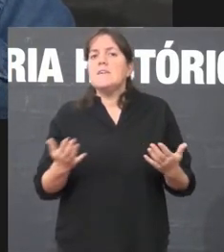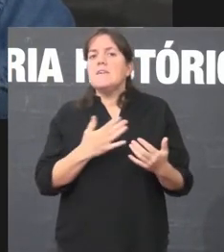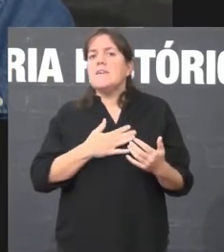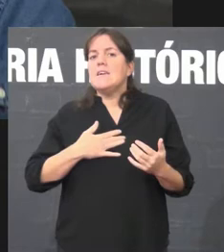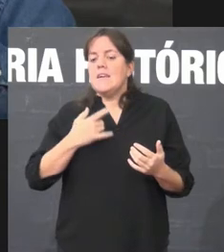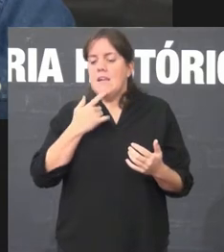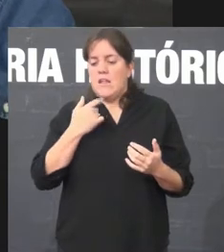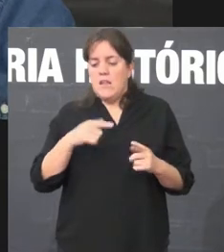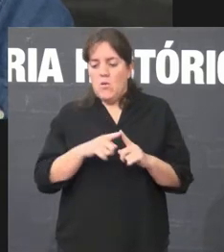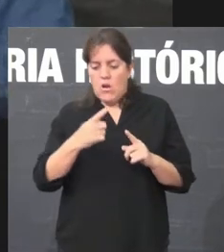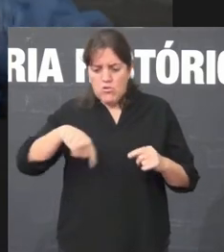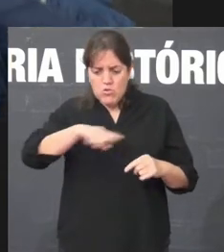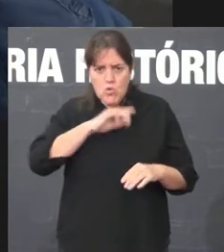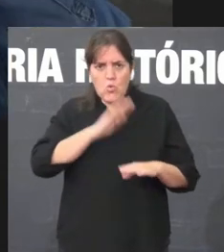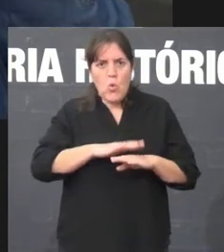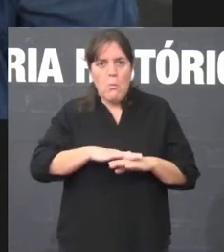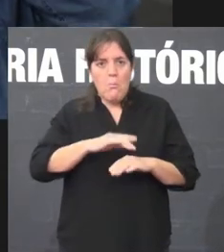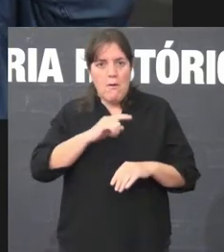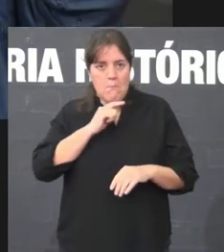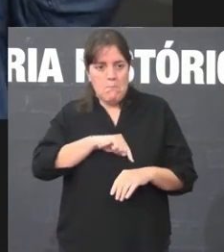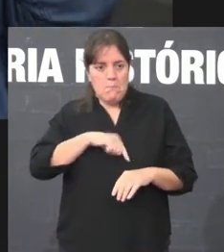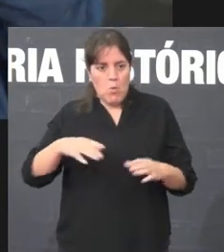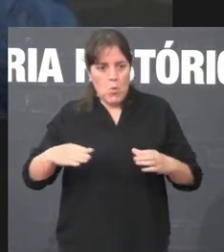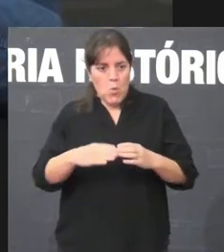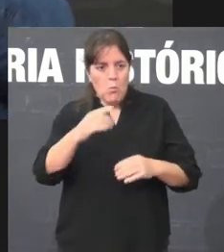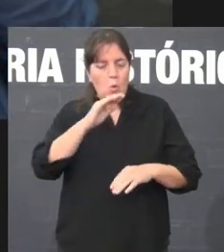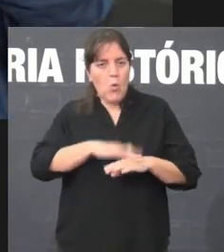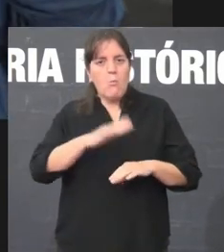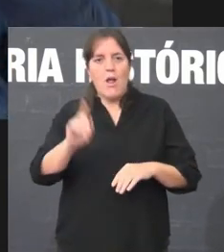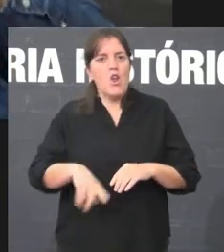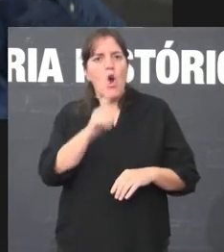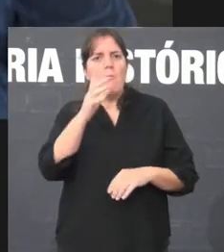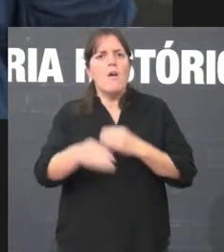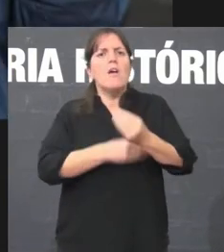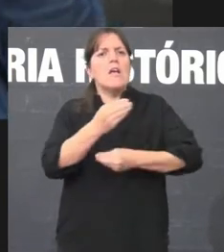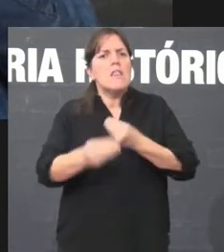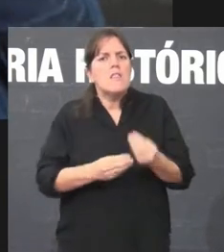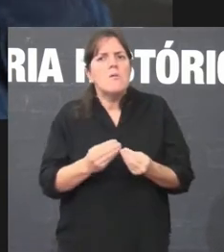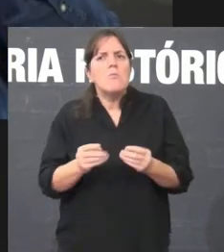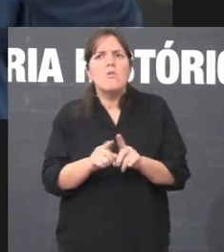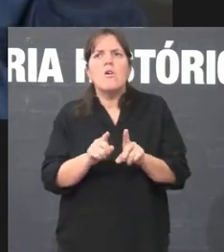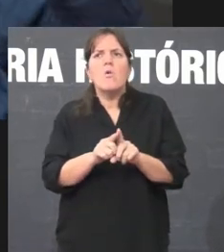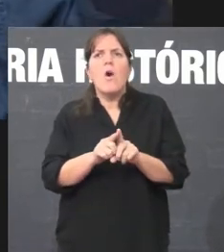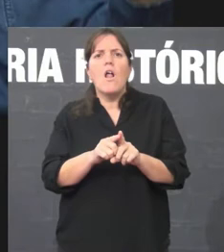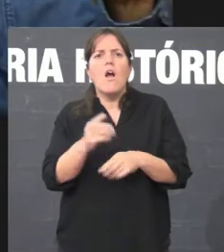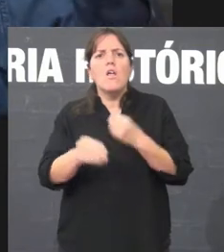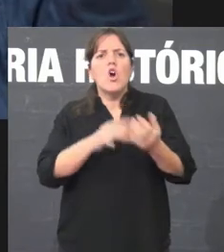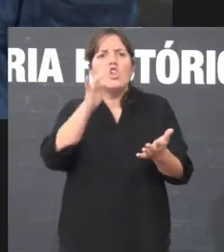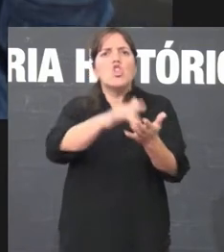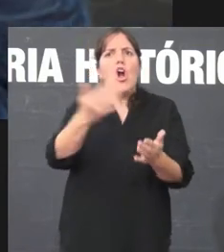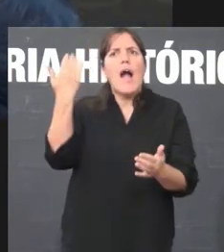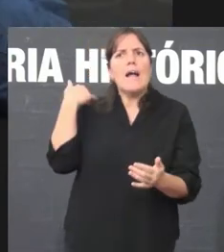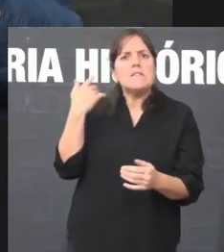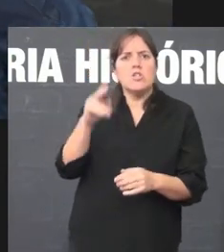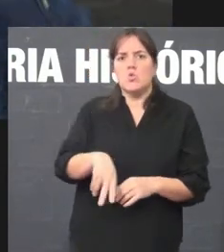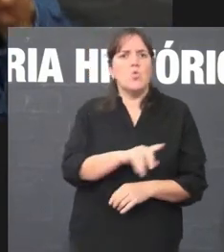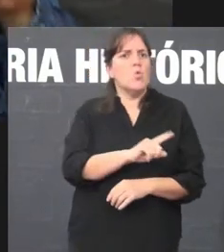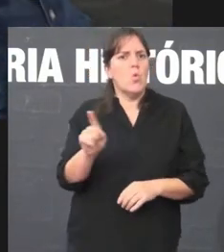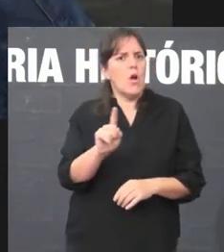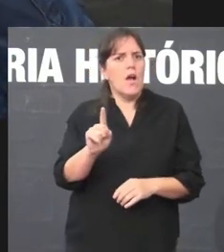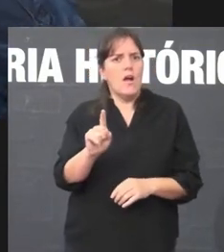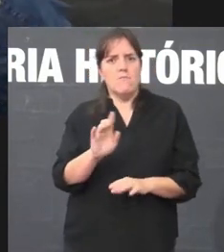sin ningún sentimiento de culpa, puesto que lo que hemos hecho no solamente no lo habíamos hecho nunca, sino que incluso